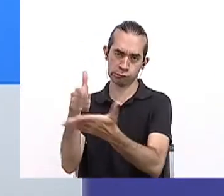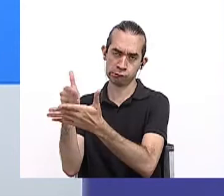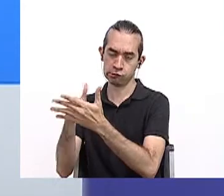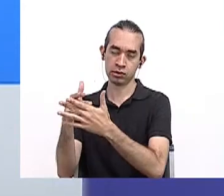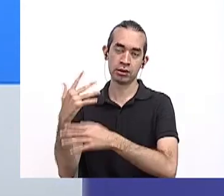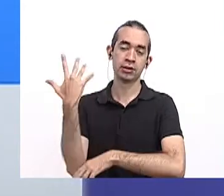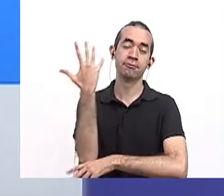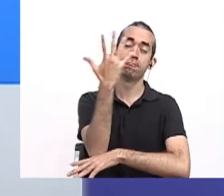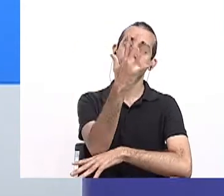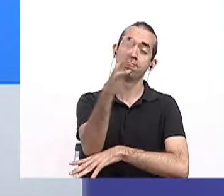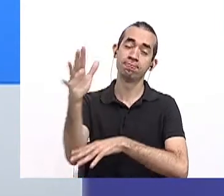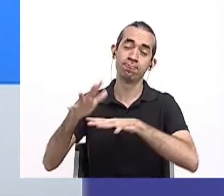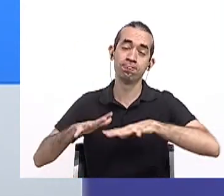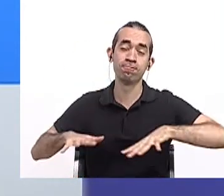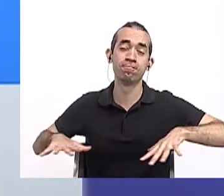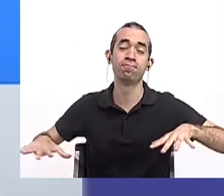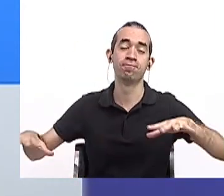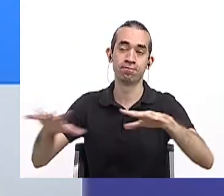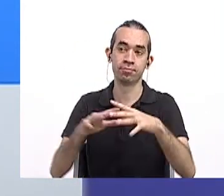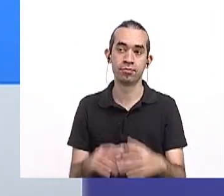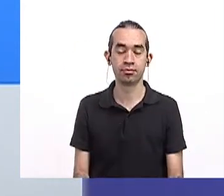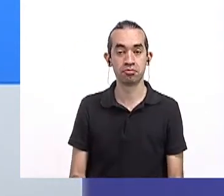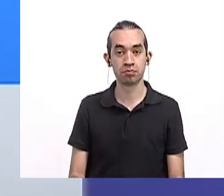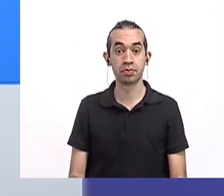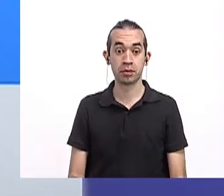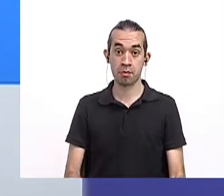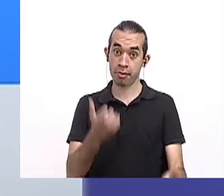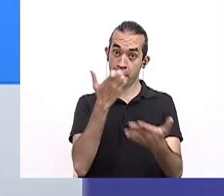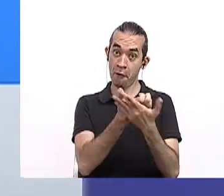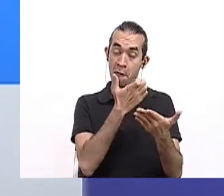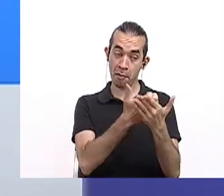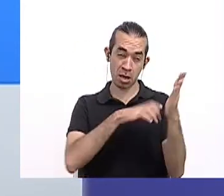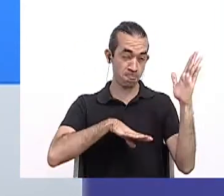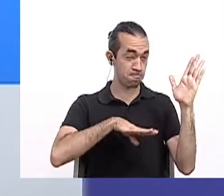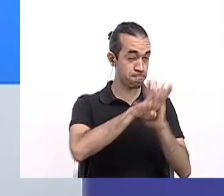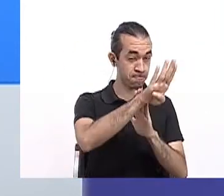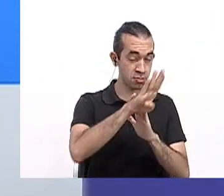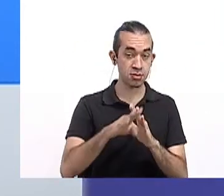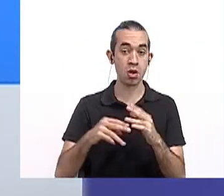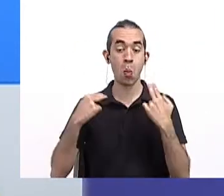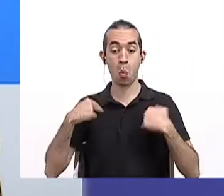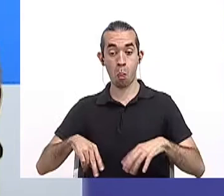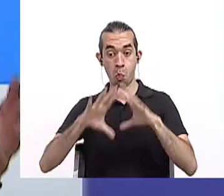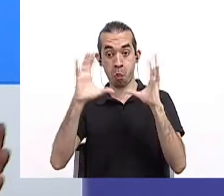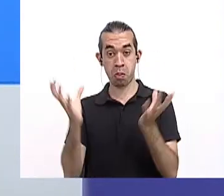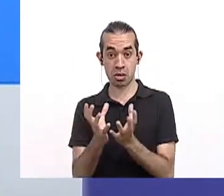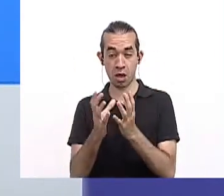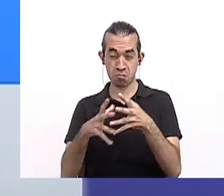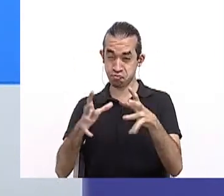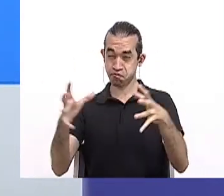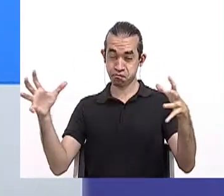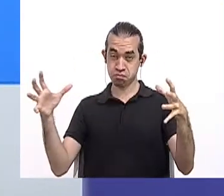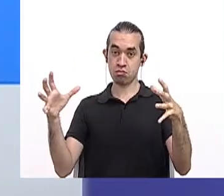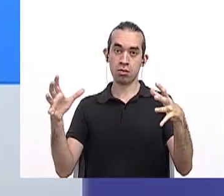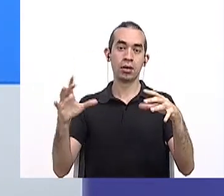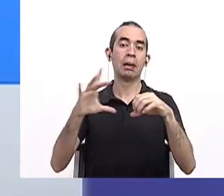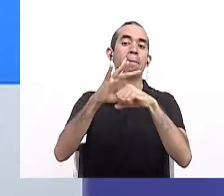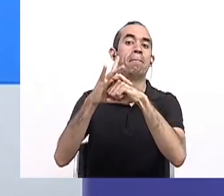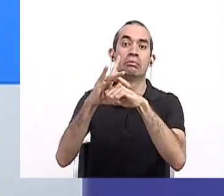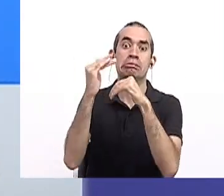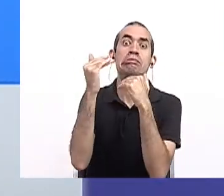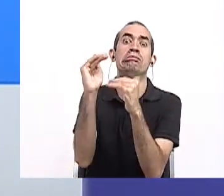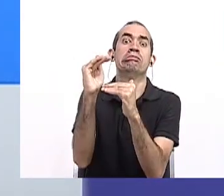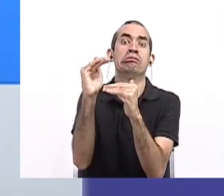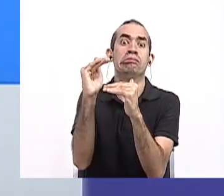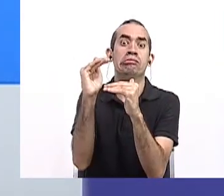medio ambiente conforme la economía y la humanidad sigue creciendo estamos llegando a las fronteras del planeta a